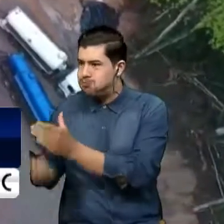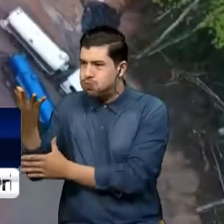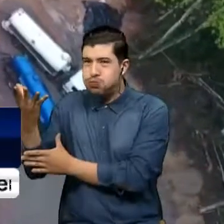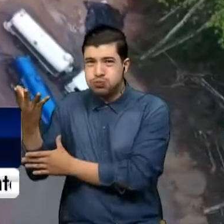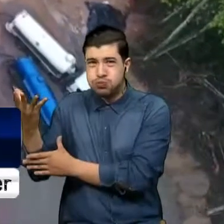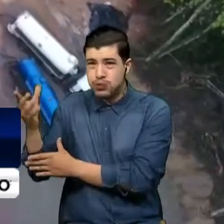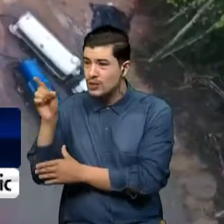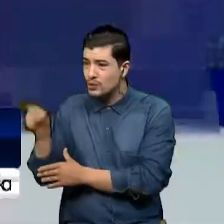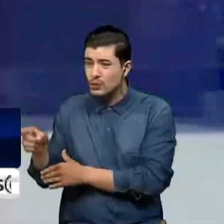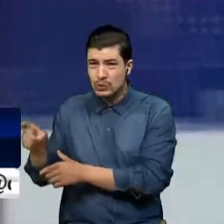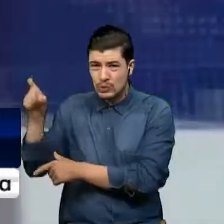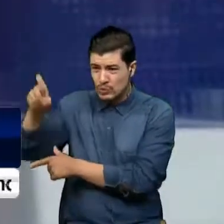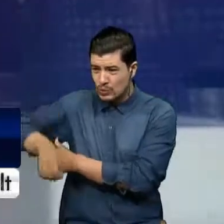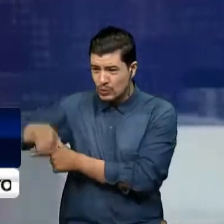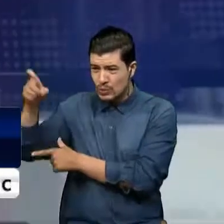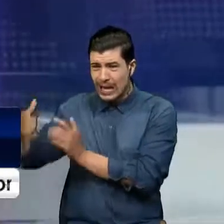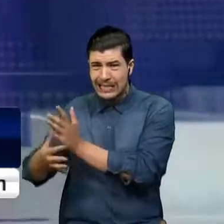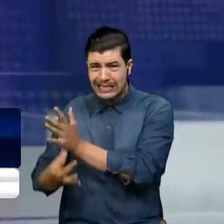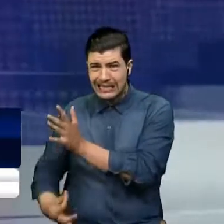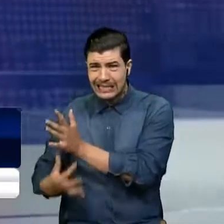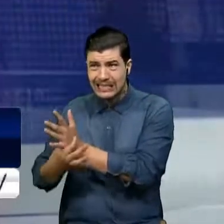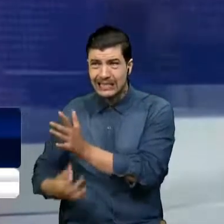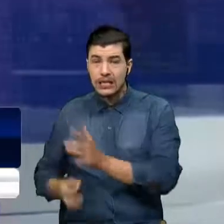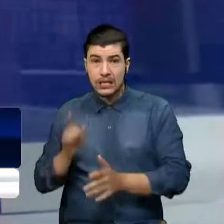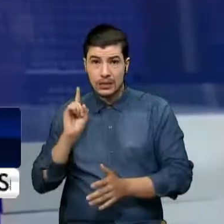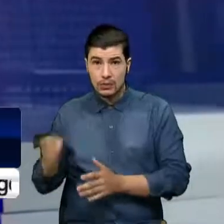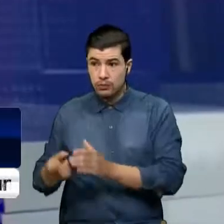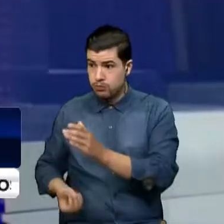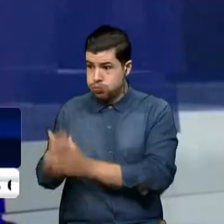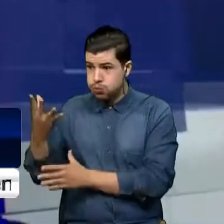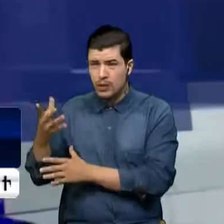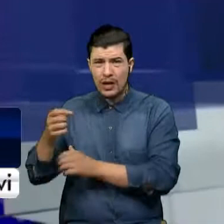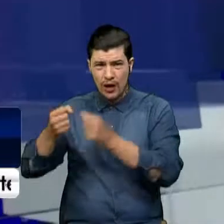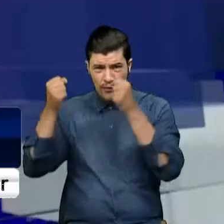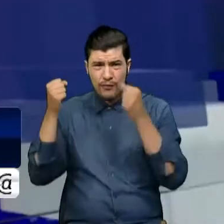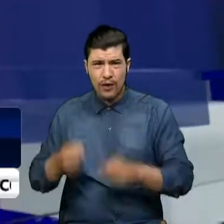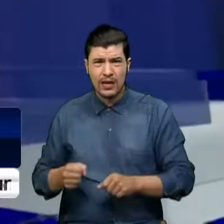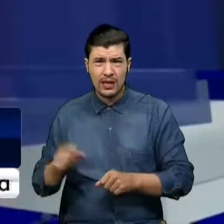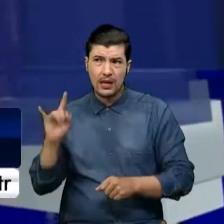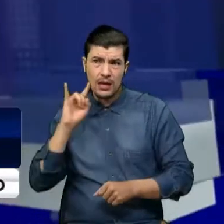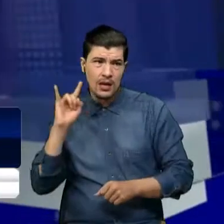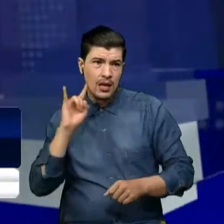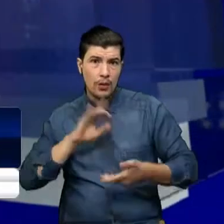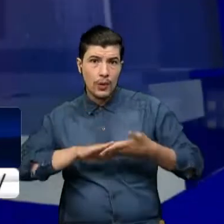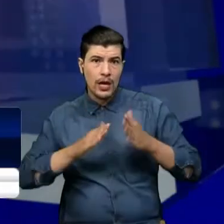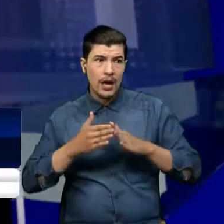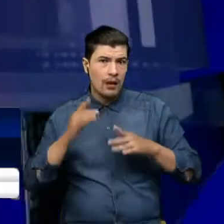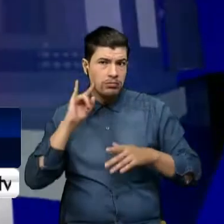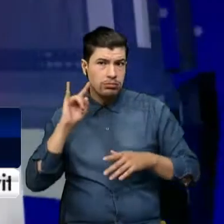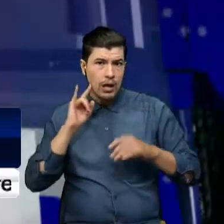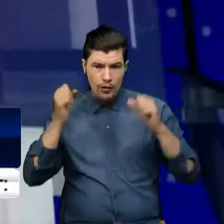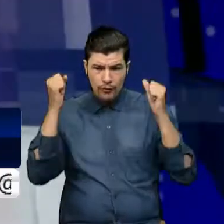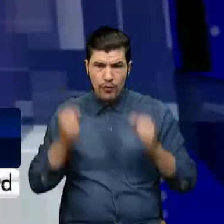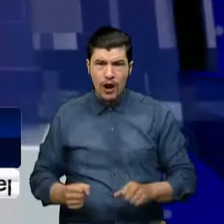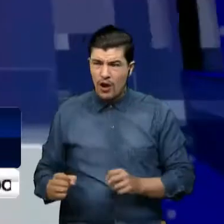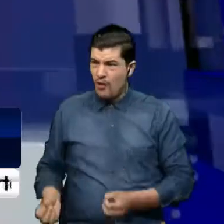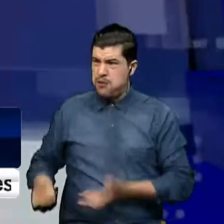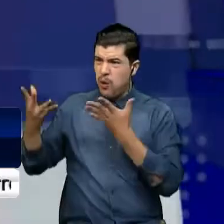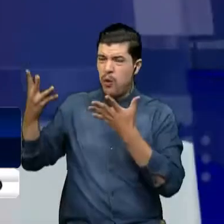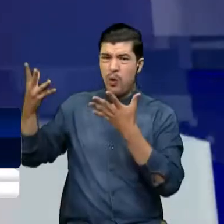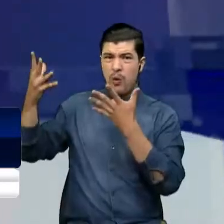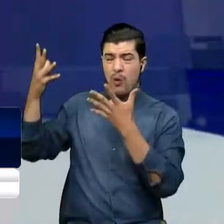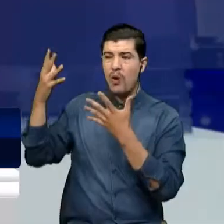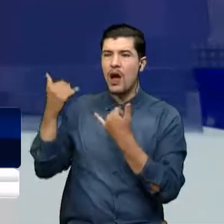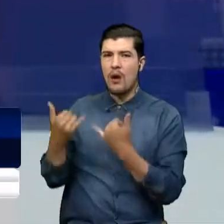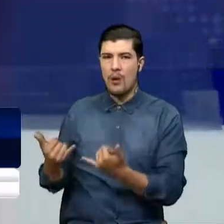crudo y gases. Según la emanación del sector, un fuerte ruido alertó sobre la nueva situación de emergencia que fue